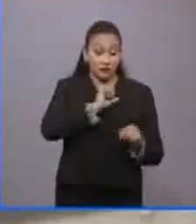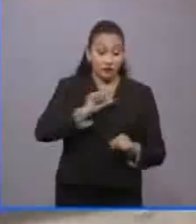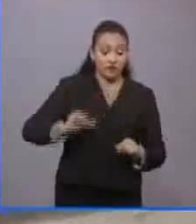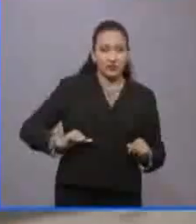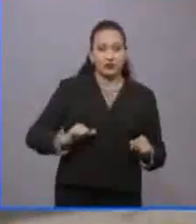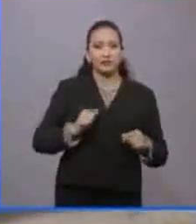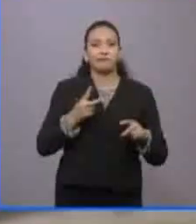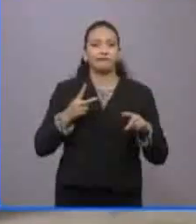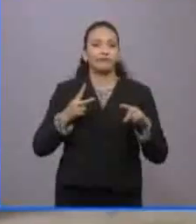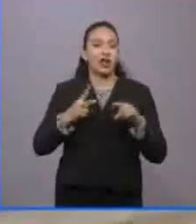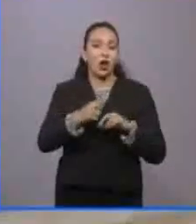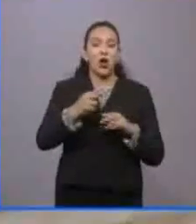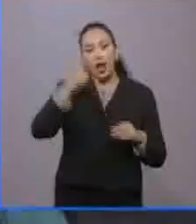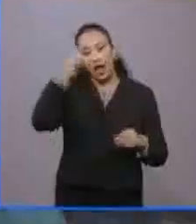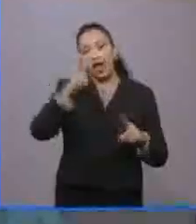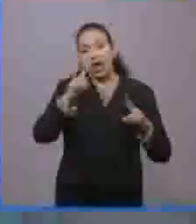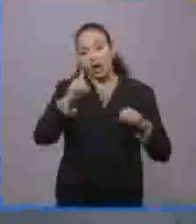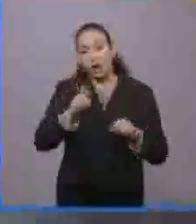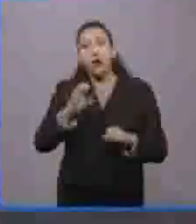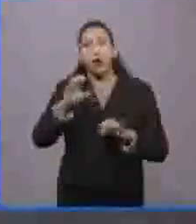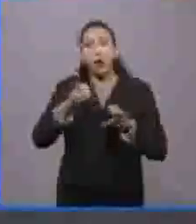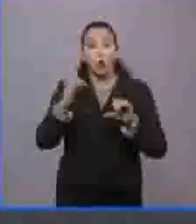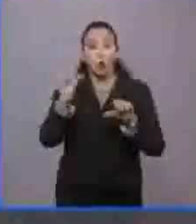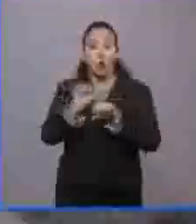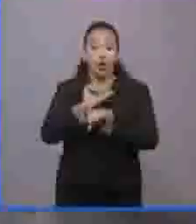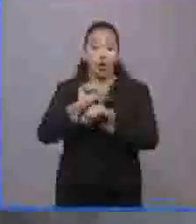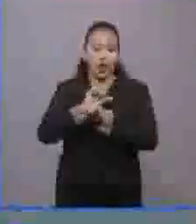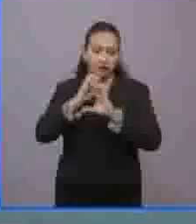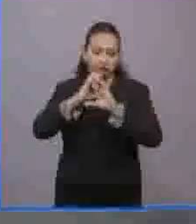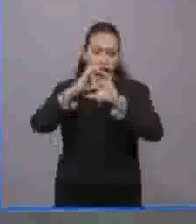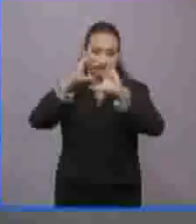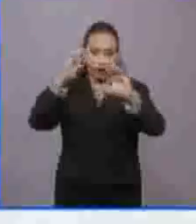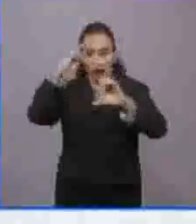la dependencia de pipas para cubrir la demanda básica.